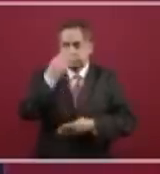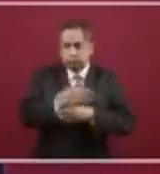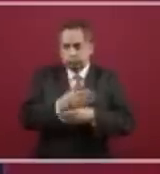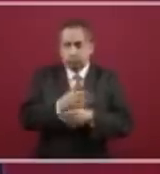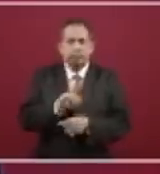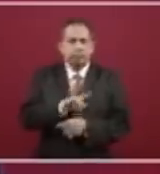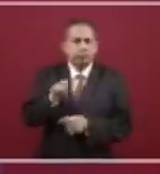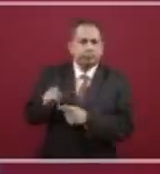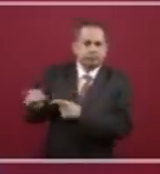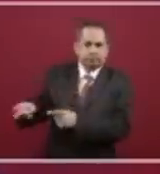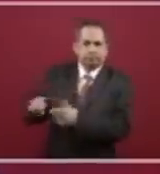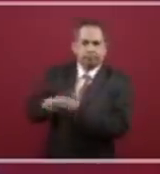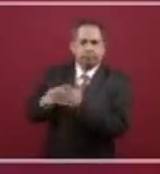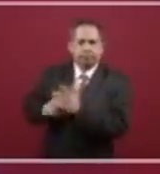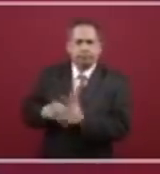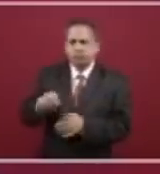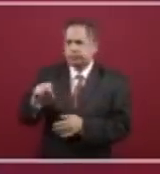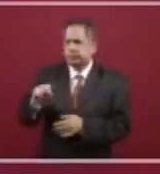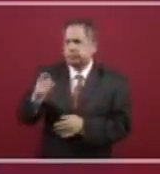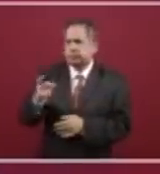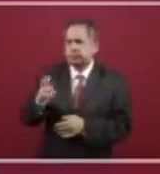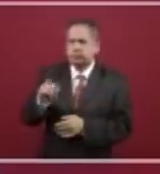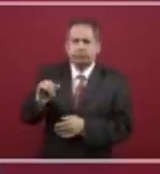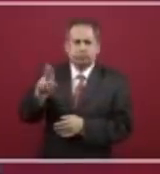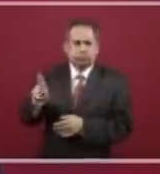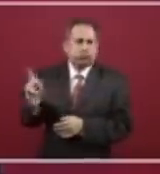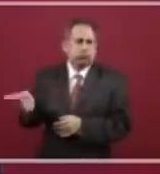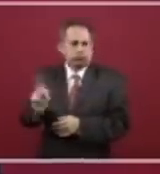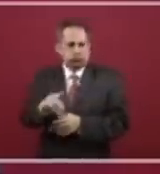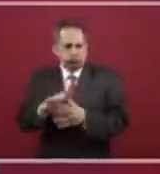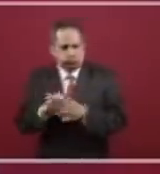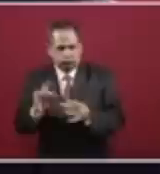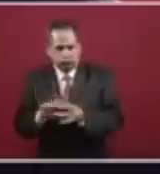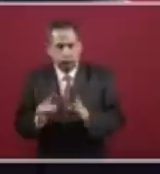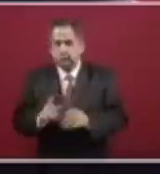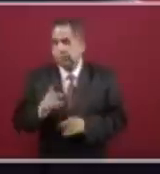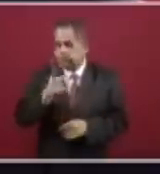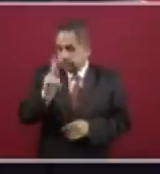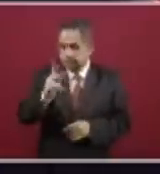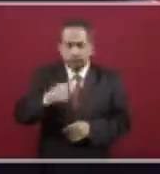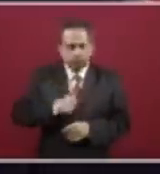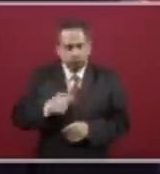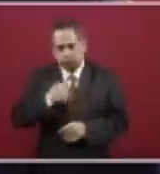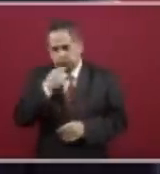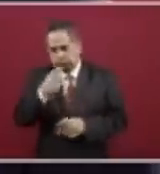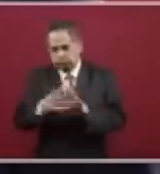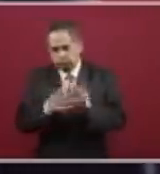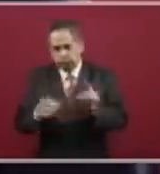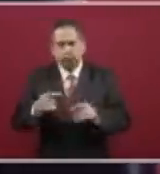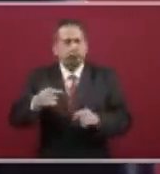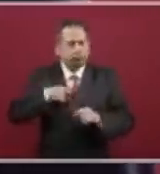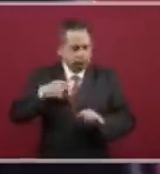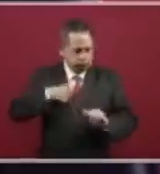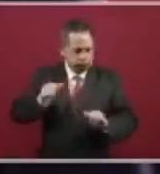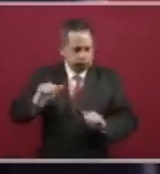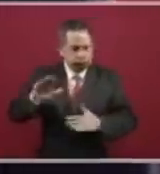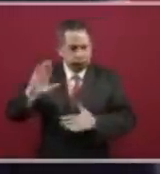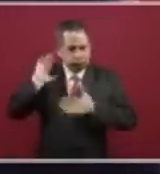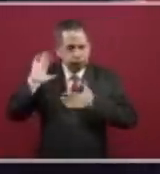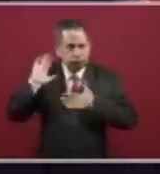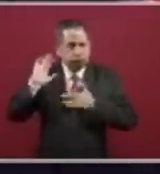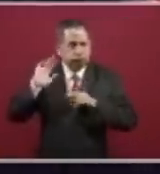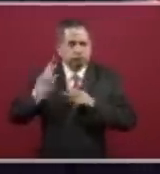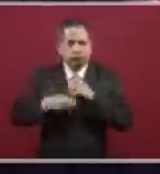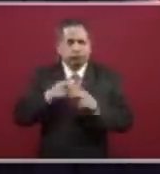jiménez espriú a darles una explicación lo que sí puedo comentar es que tengo el compromiso de la